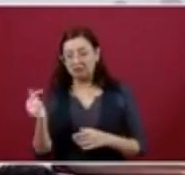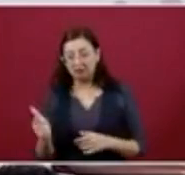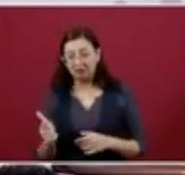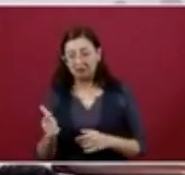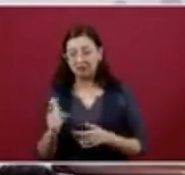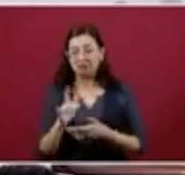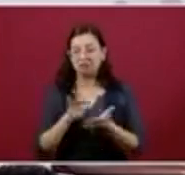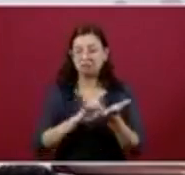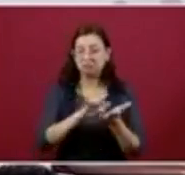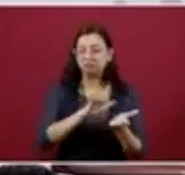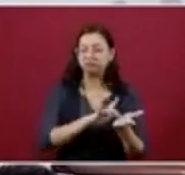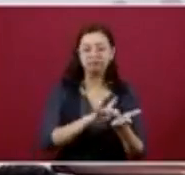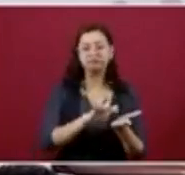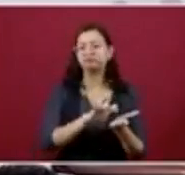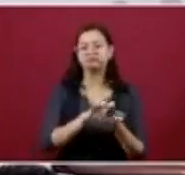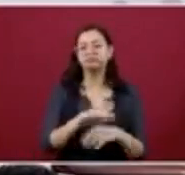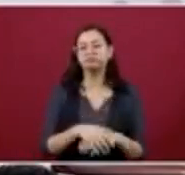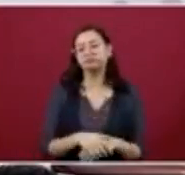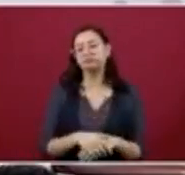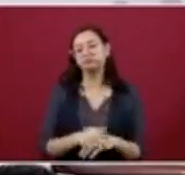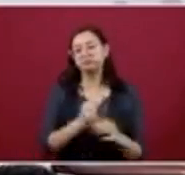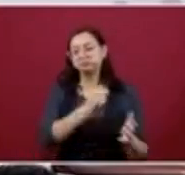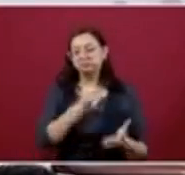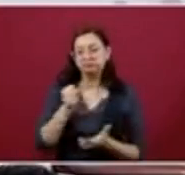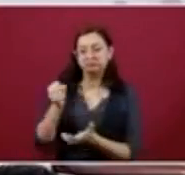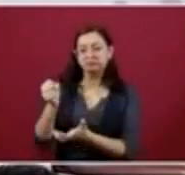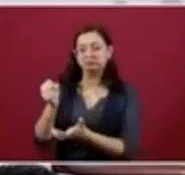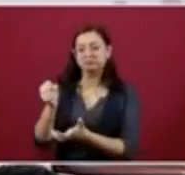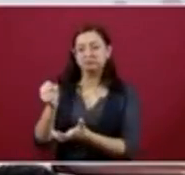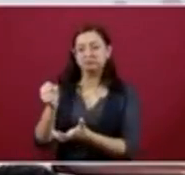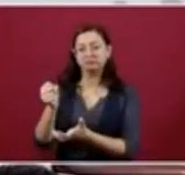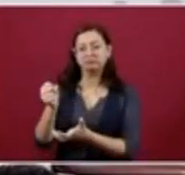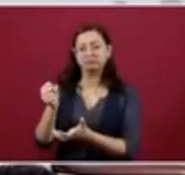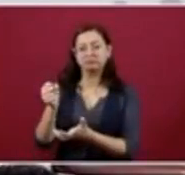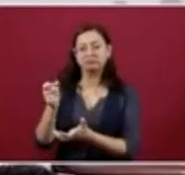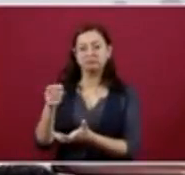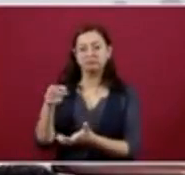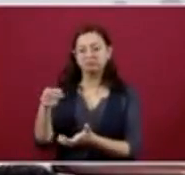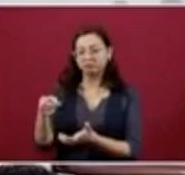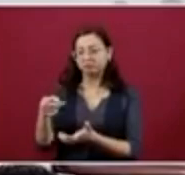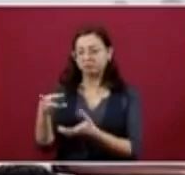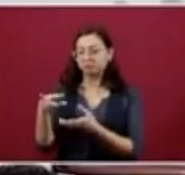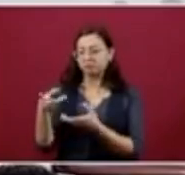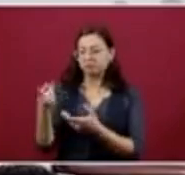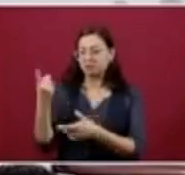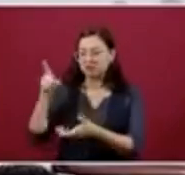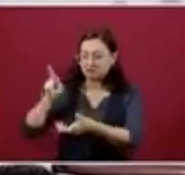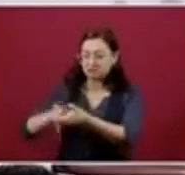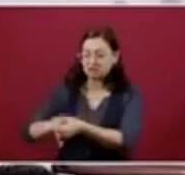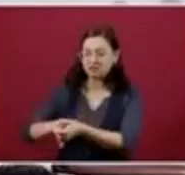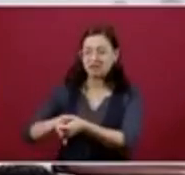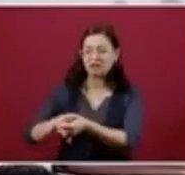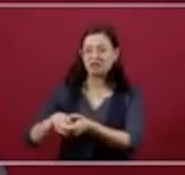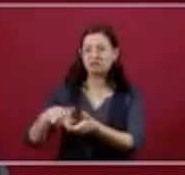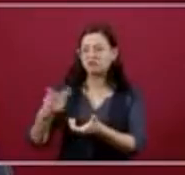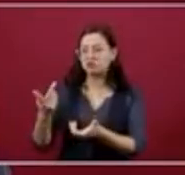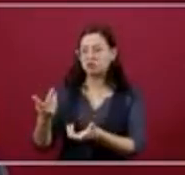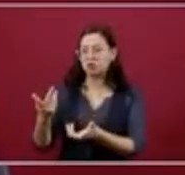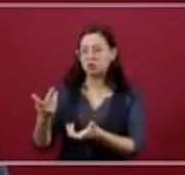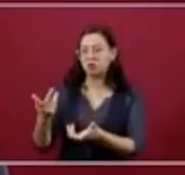sino habían transferencias de recursos hasta para la organización de torneos de